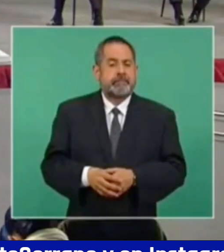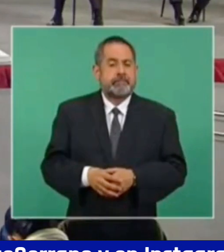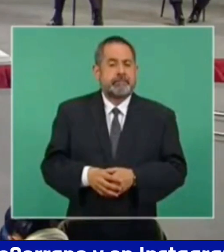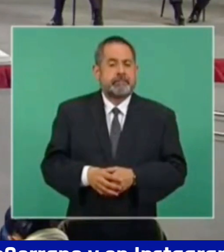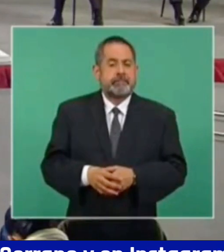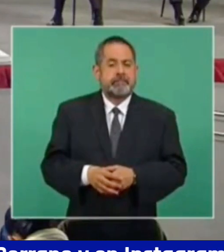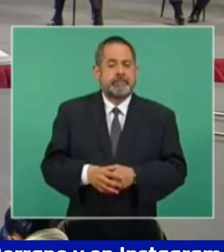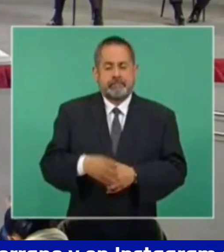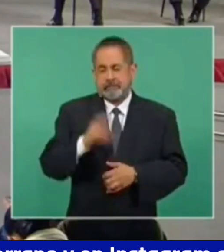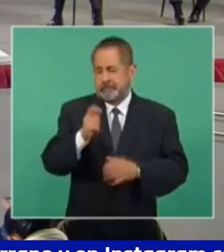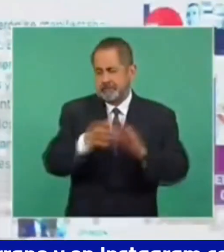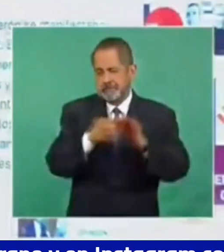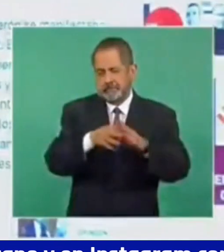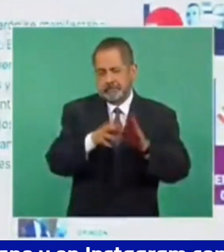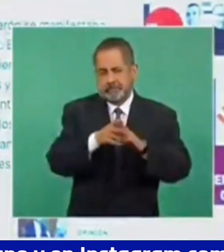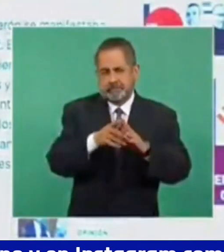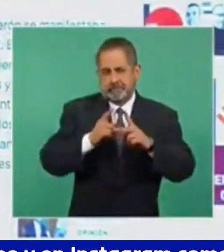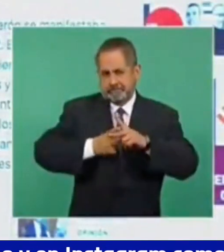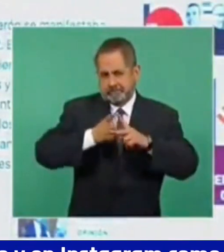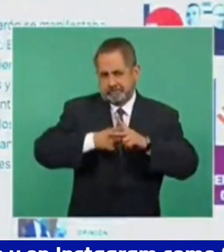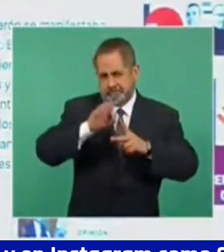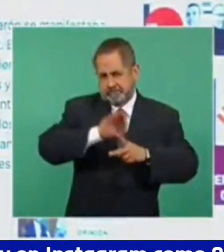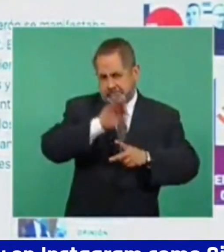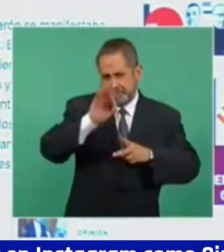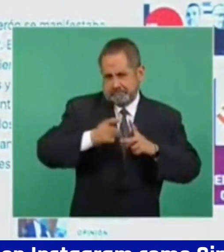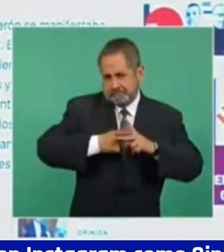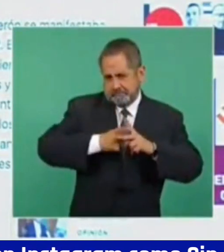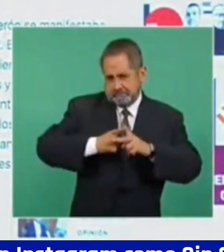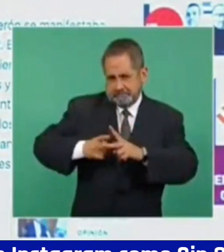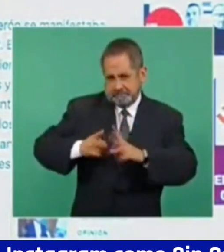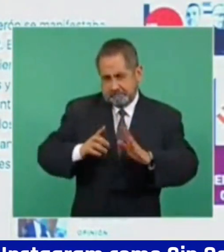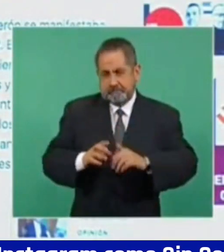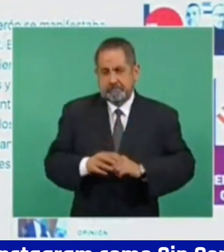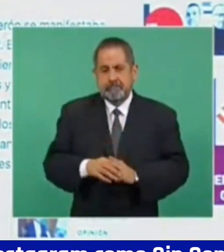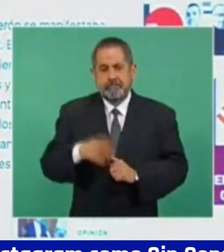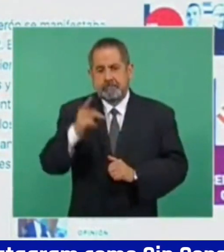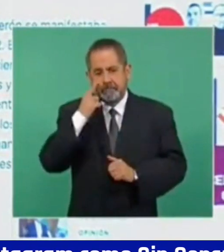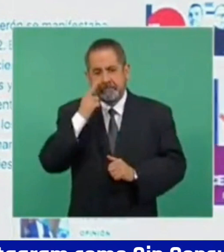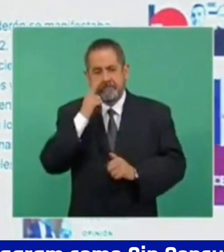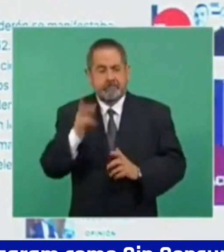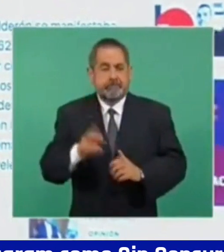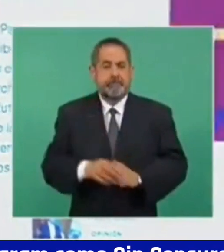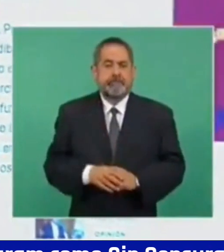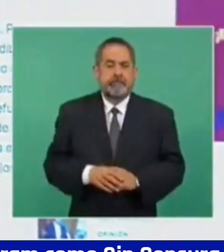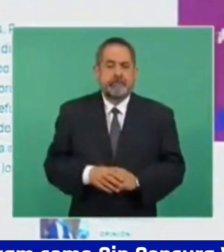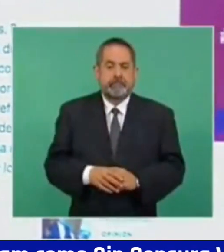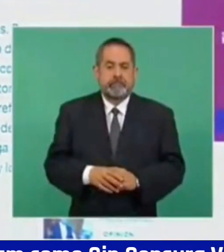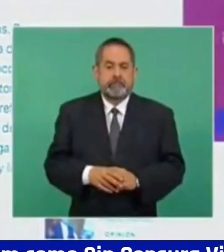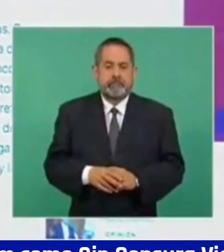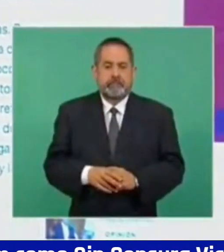Es lo de las promedio de las encuestas. Pero a ver,